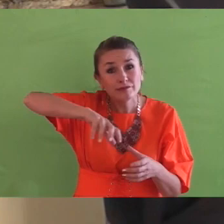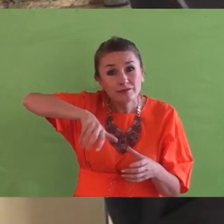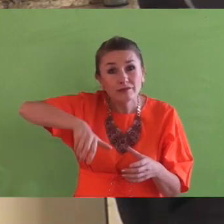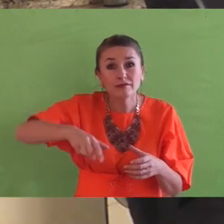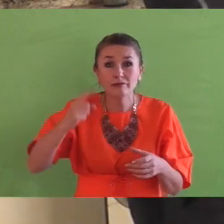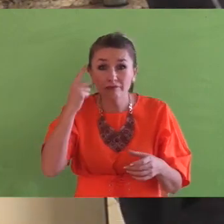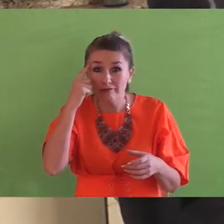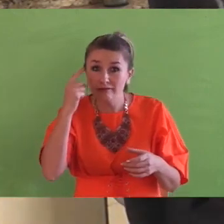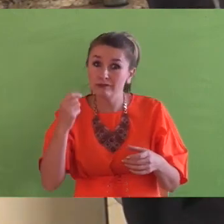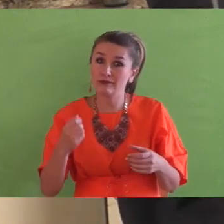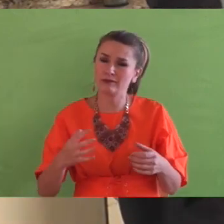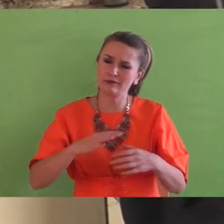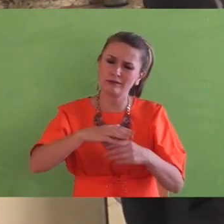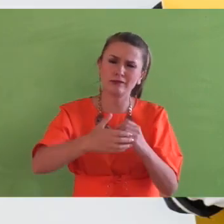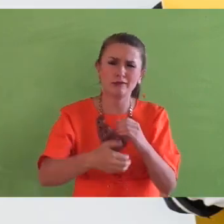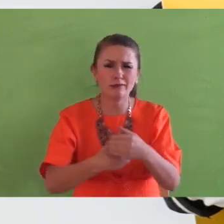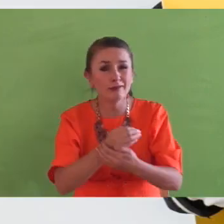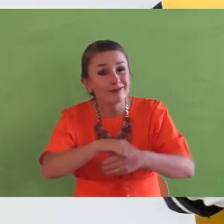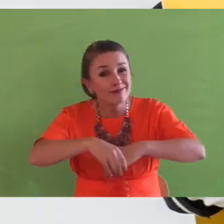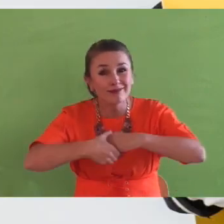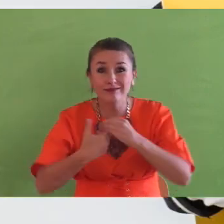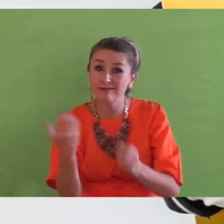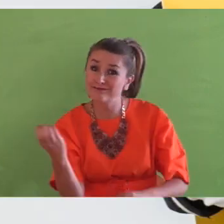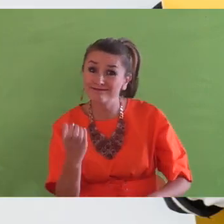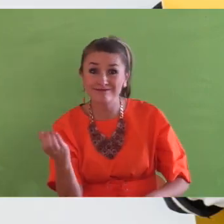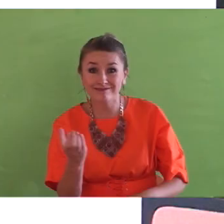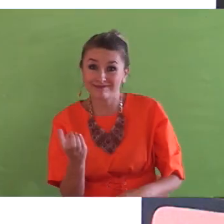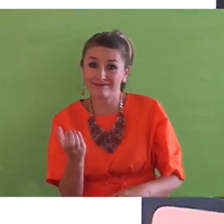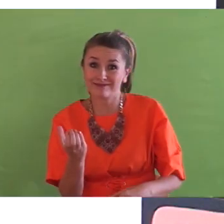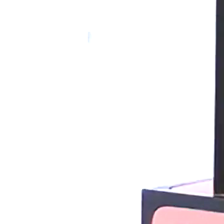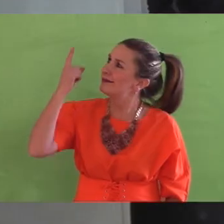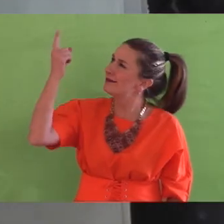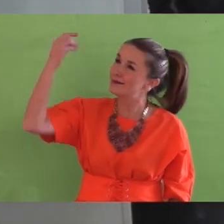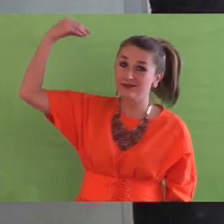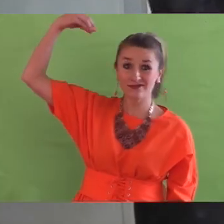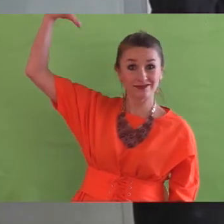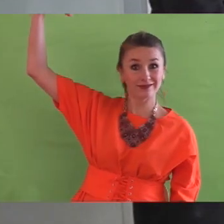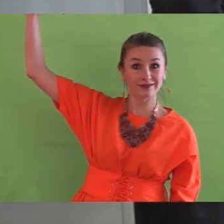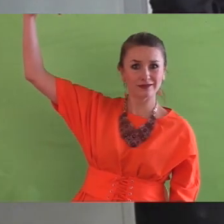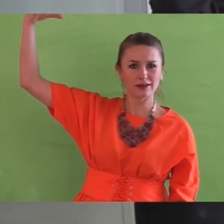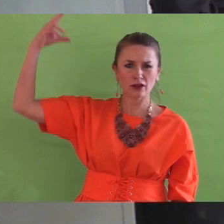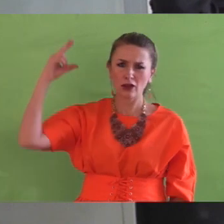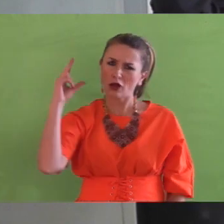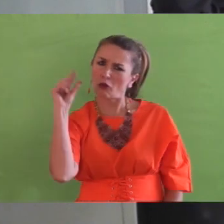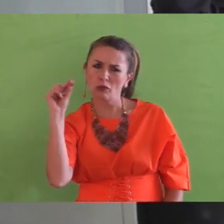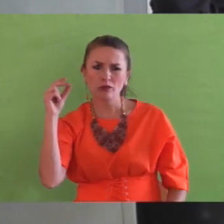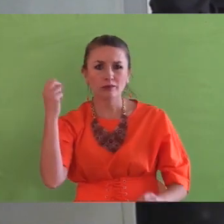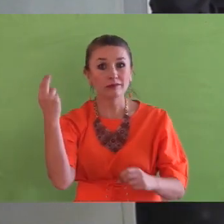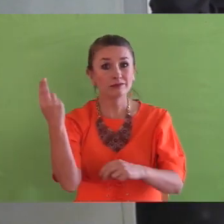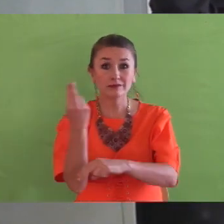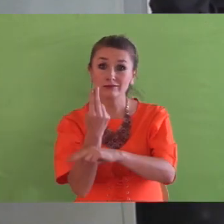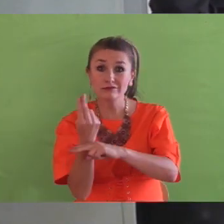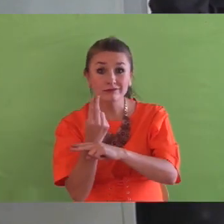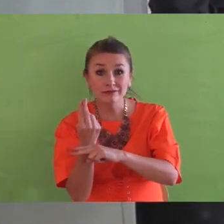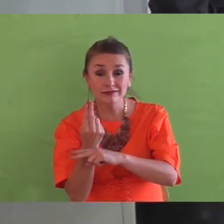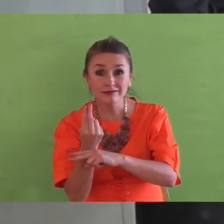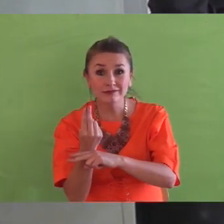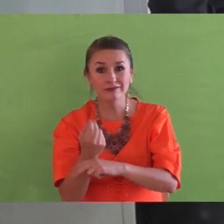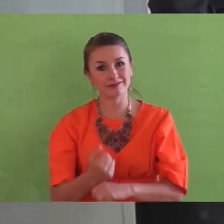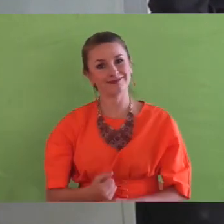cierra la llave para enjabonar. Si la luz no vas